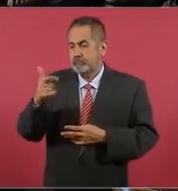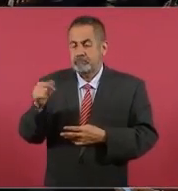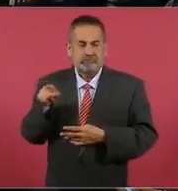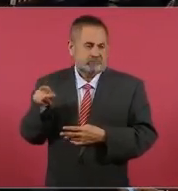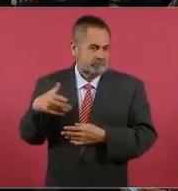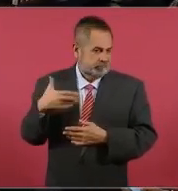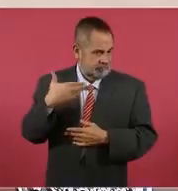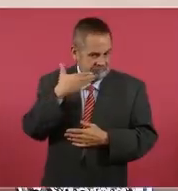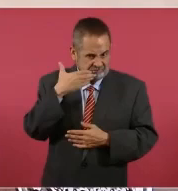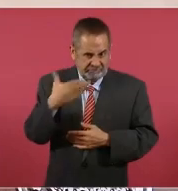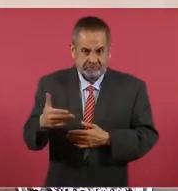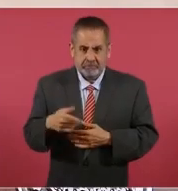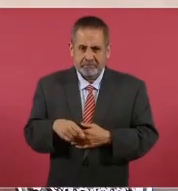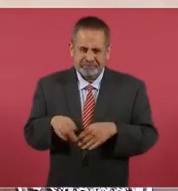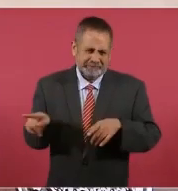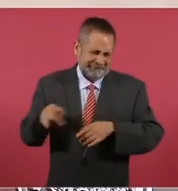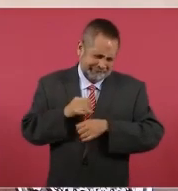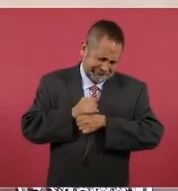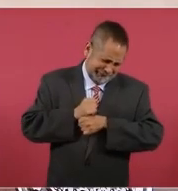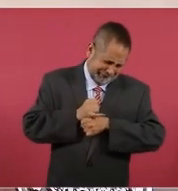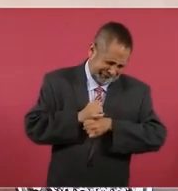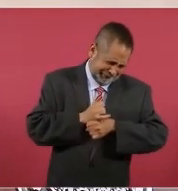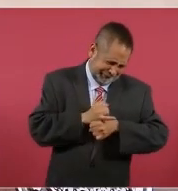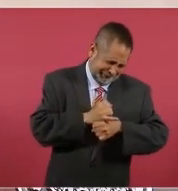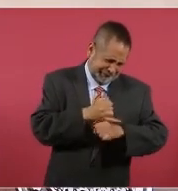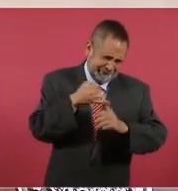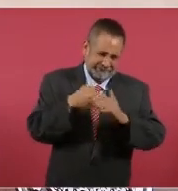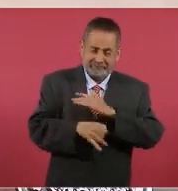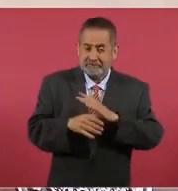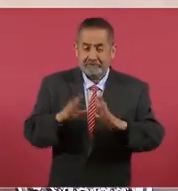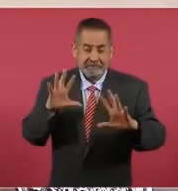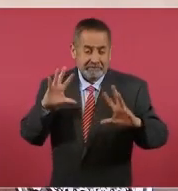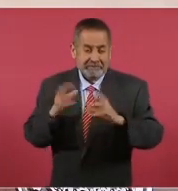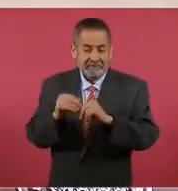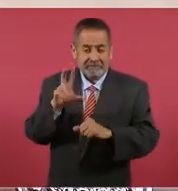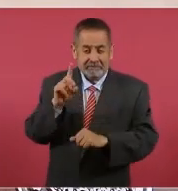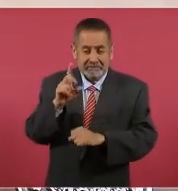porque es un trabajo de investigación de 30 años